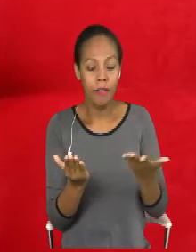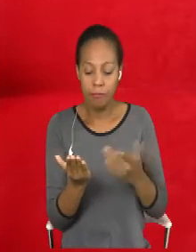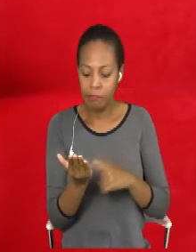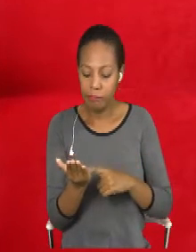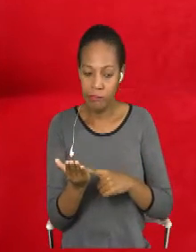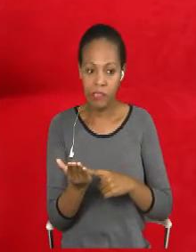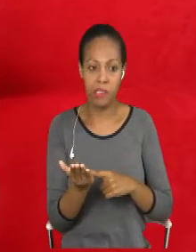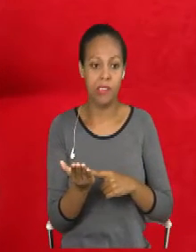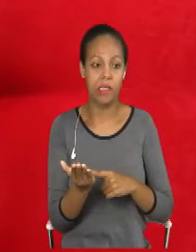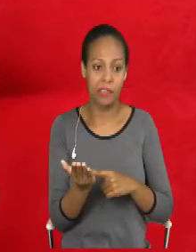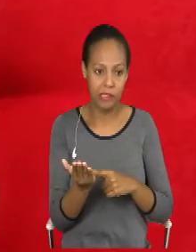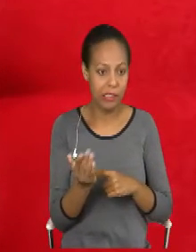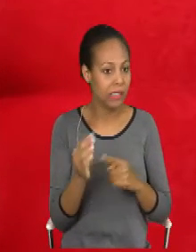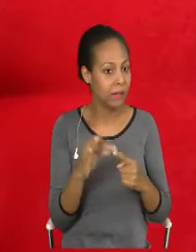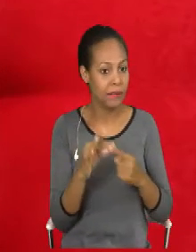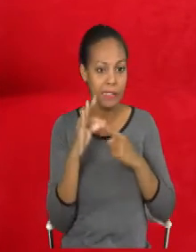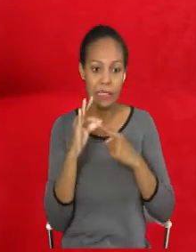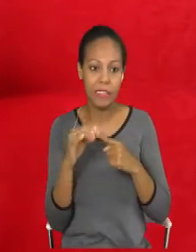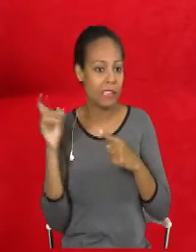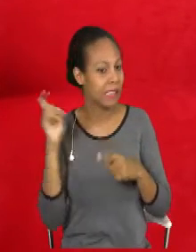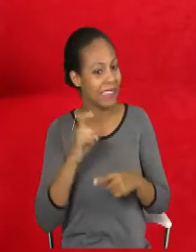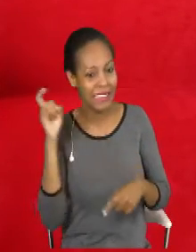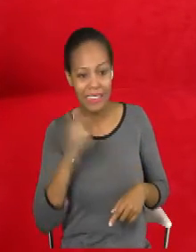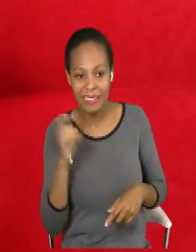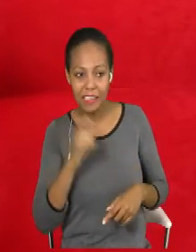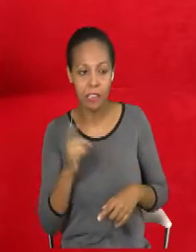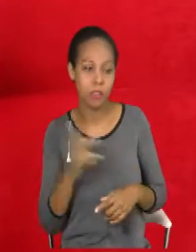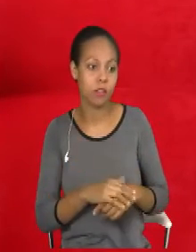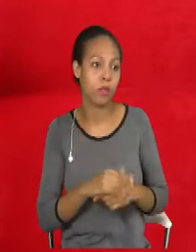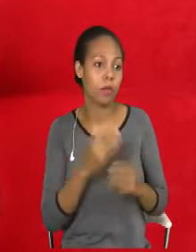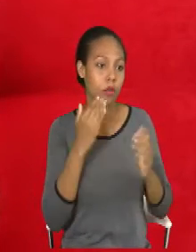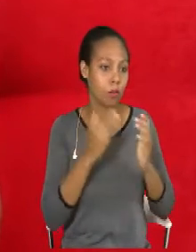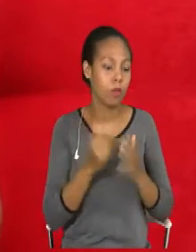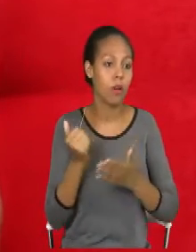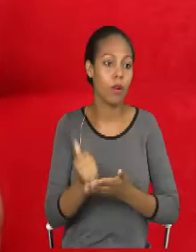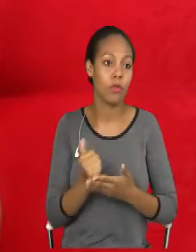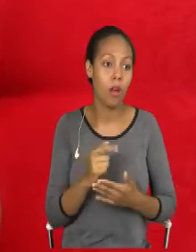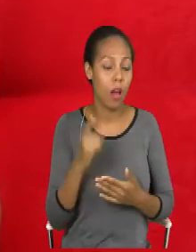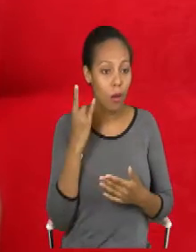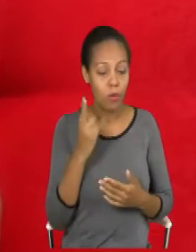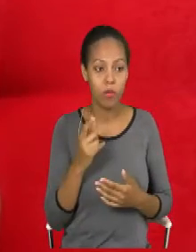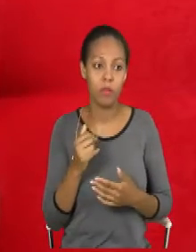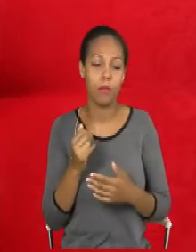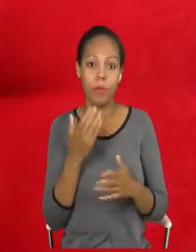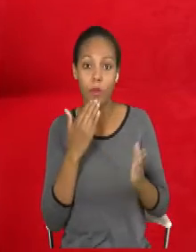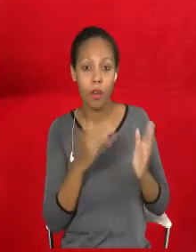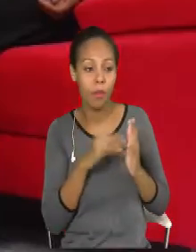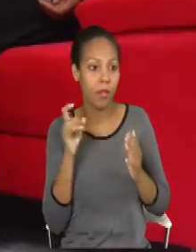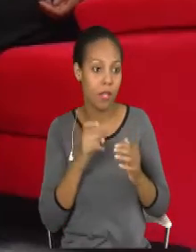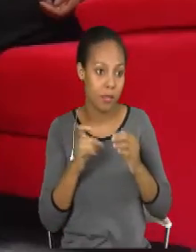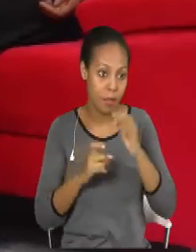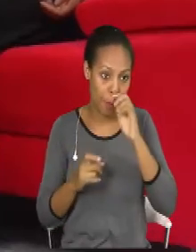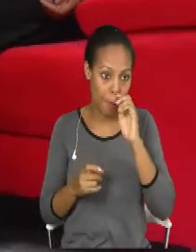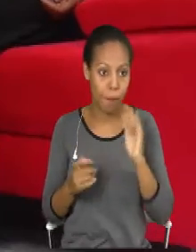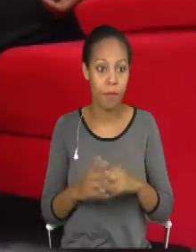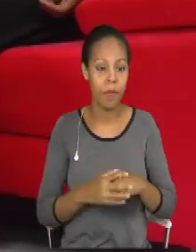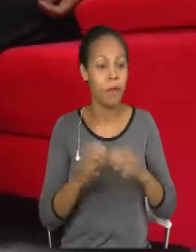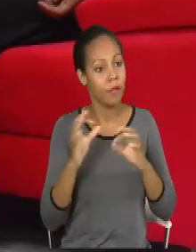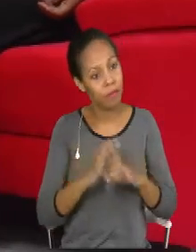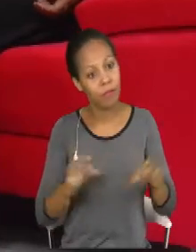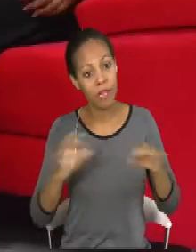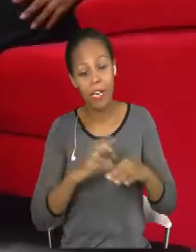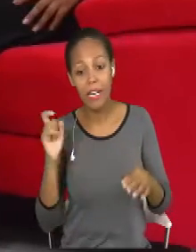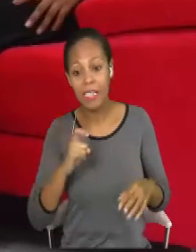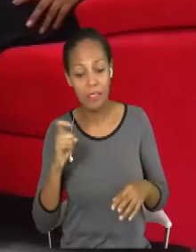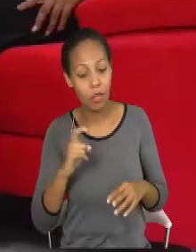prácticamente indispensables para nosotros, tanto así que nos solucionan necesidades tan básicas. Ya no es necesario, ya son indispensables. Por eso,